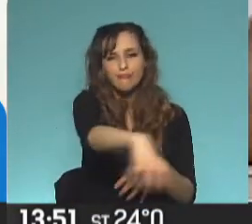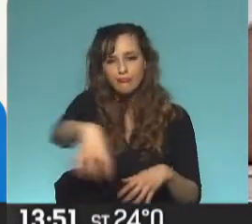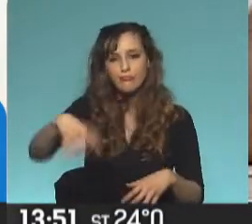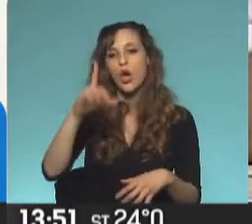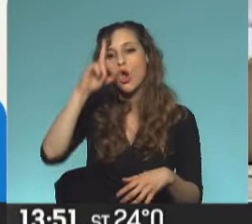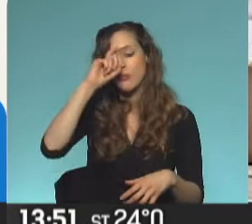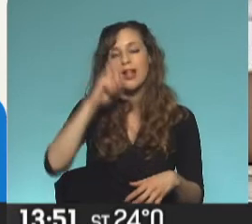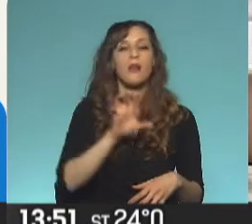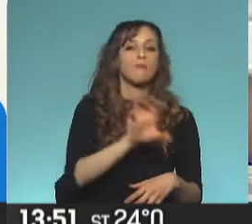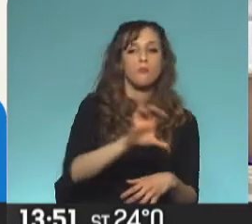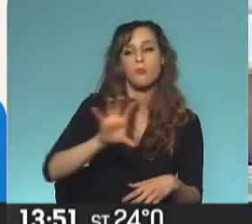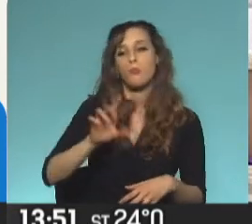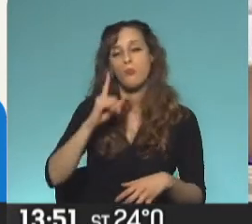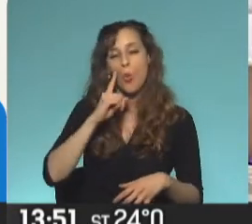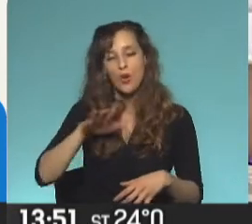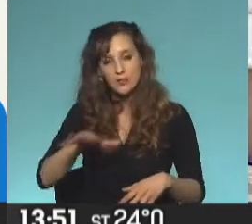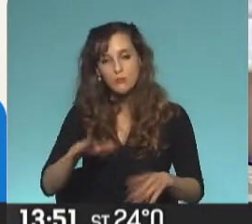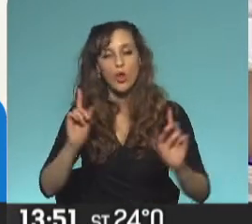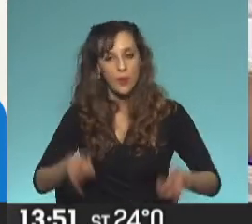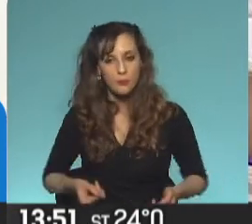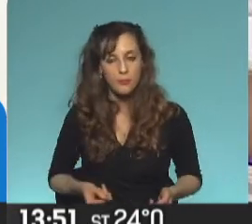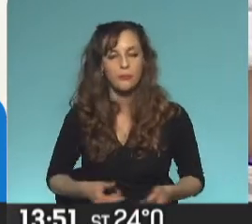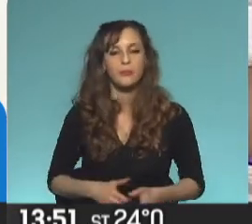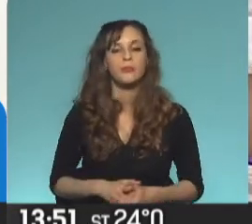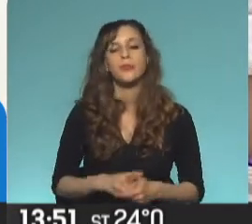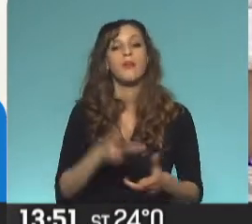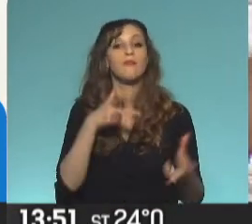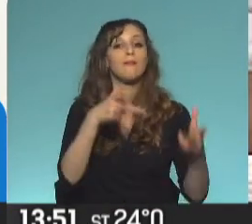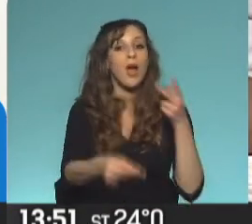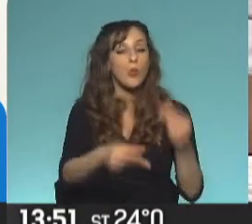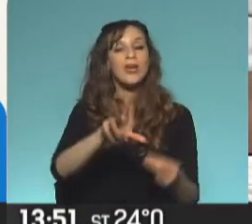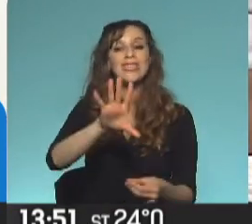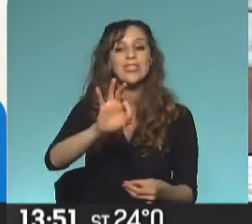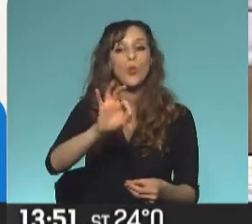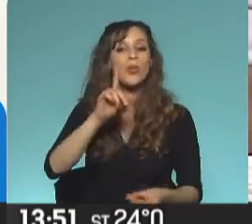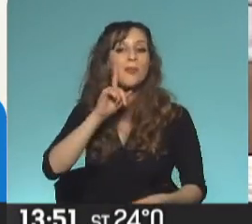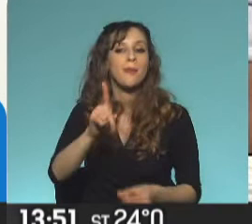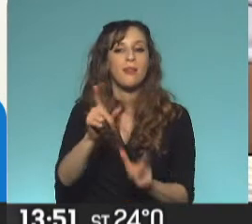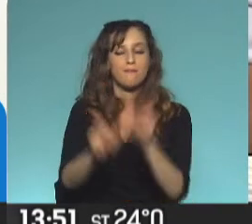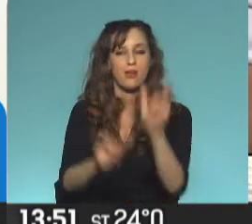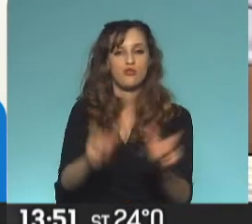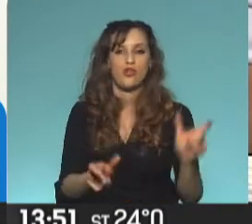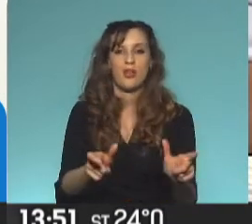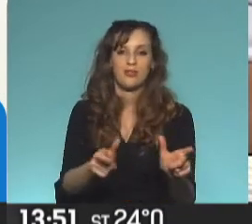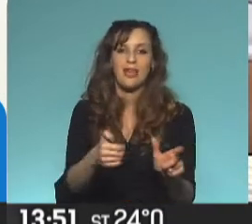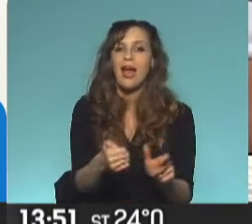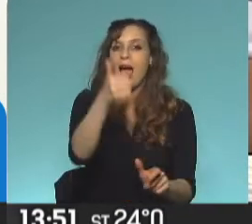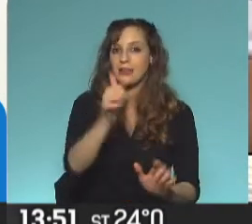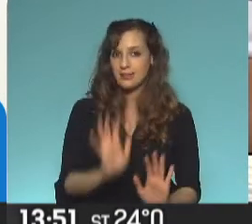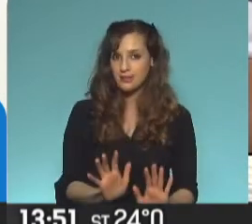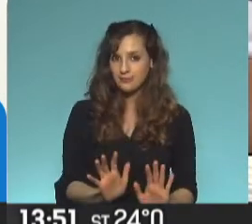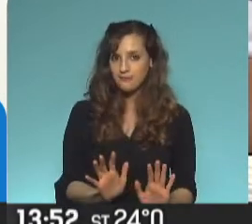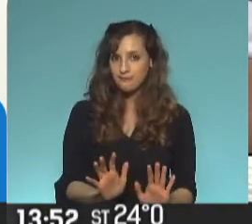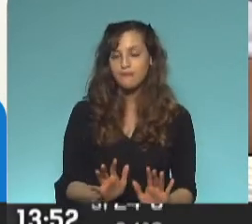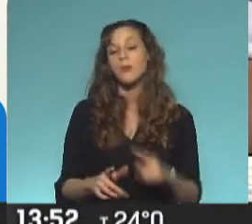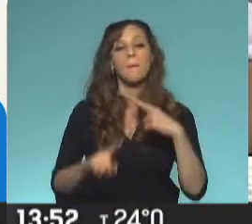y municipales hemos vacunado casi 50.000 personas estamos a un ritmo de vacunación que alcanza los 10.000